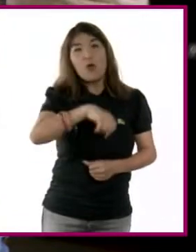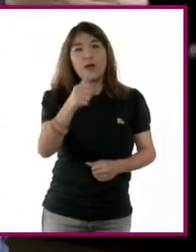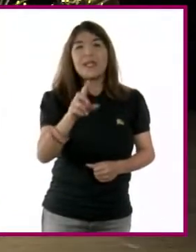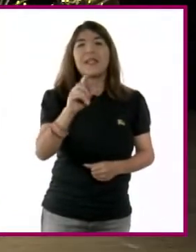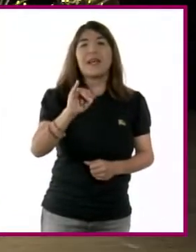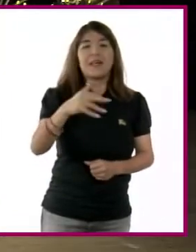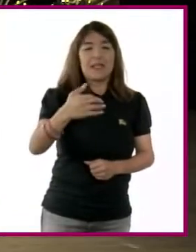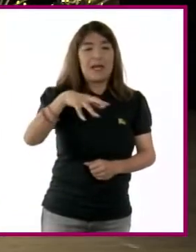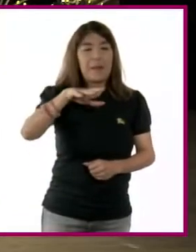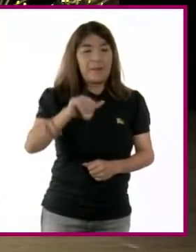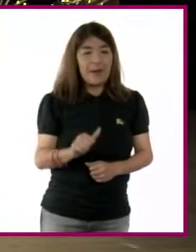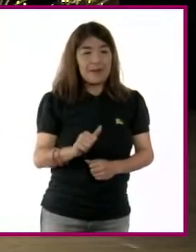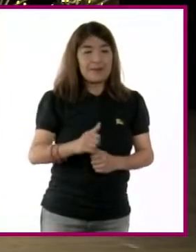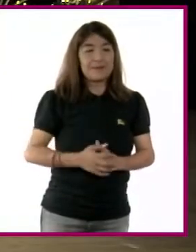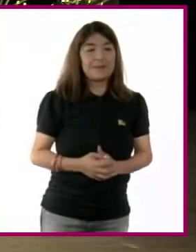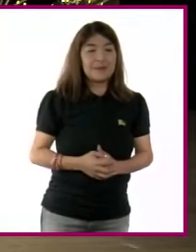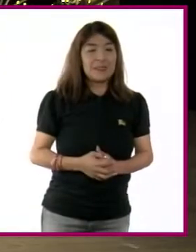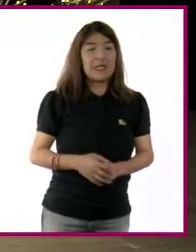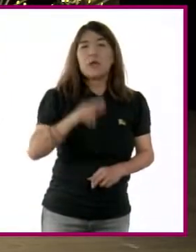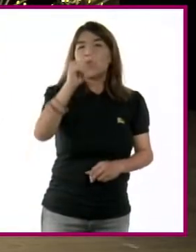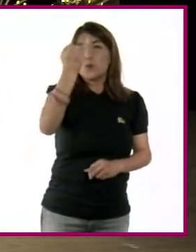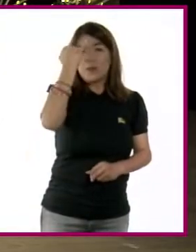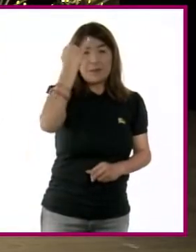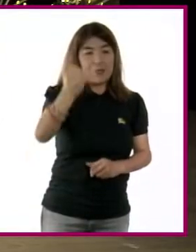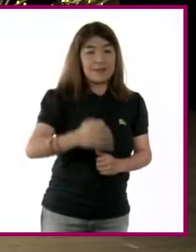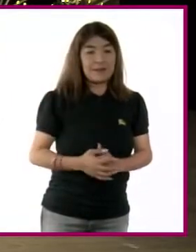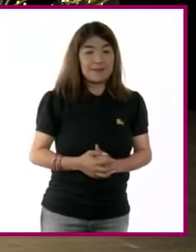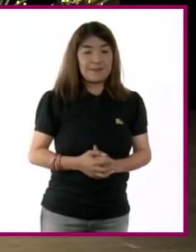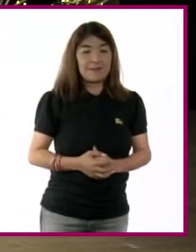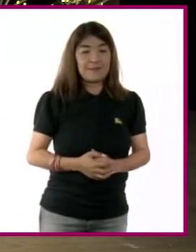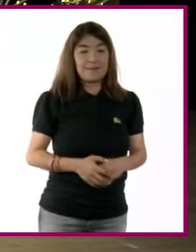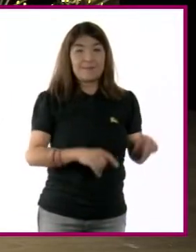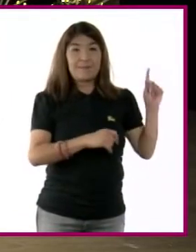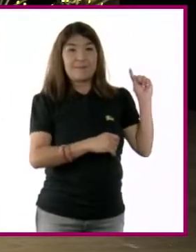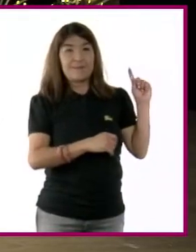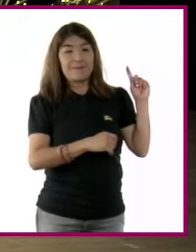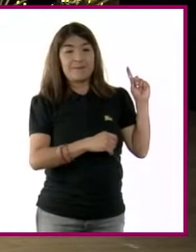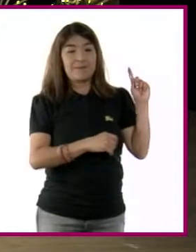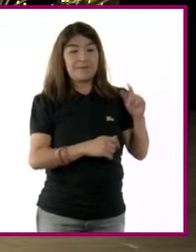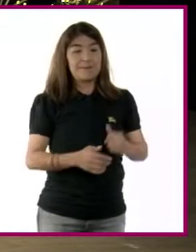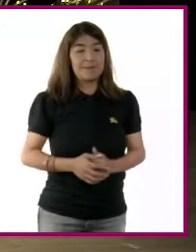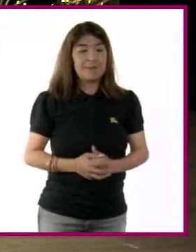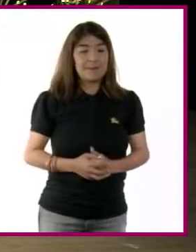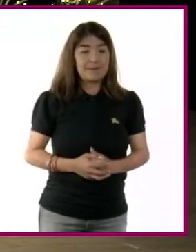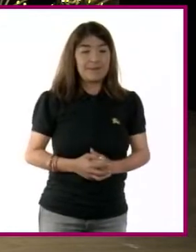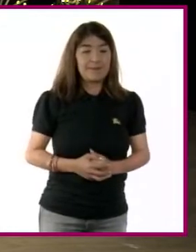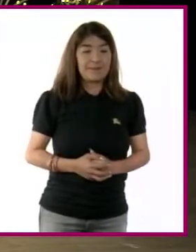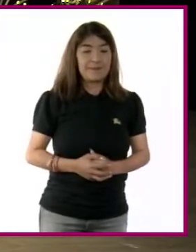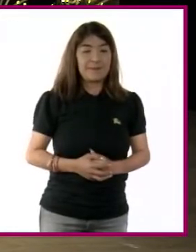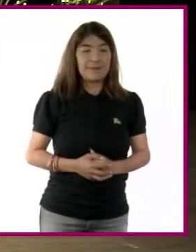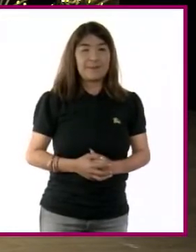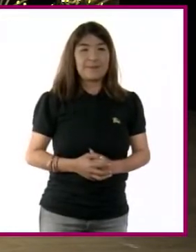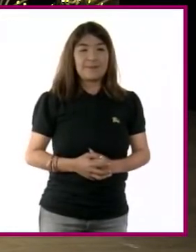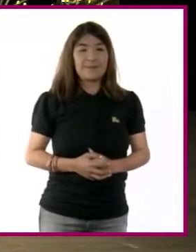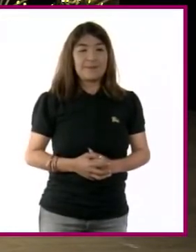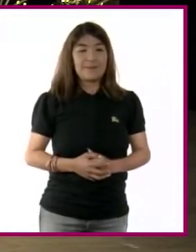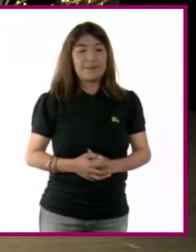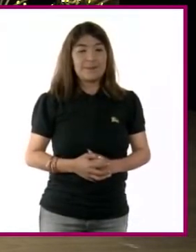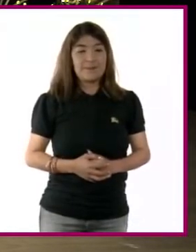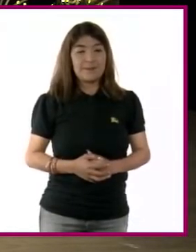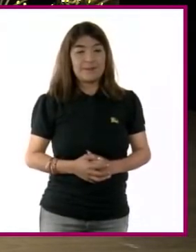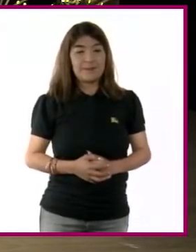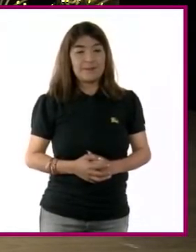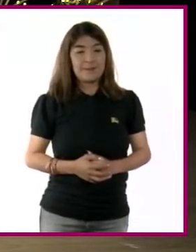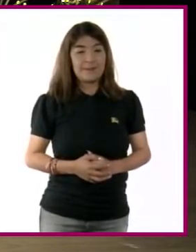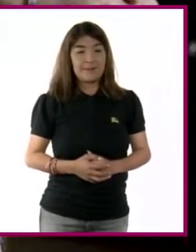Carroll. Imagínate que tenemos este diagrama, un cuadrado dividido en 4 casillas. Este representa